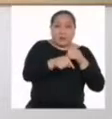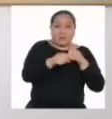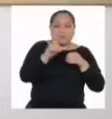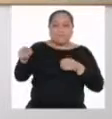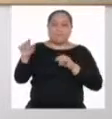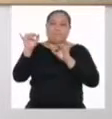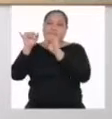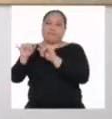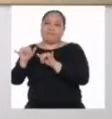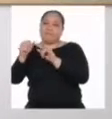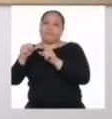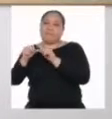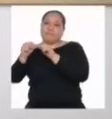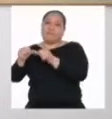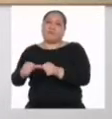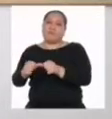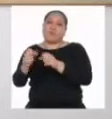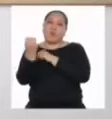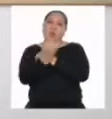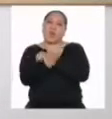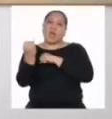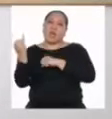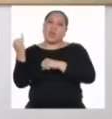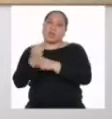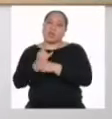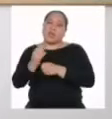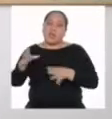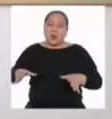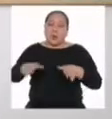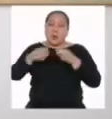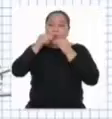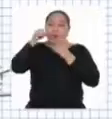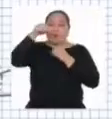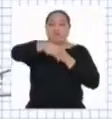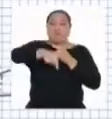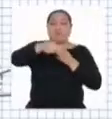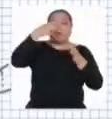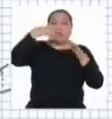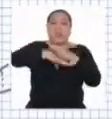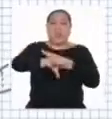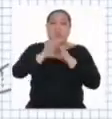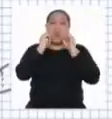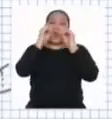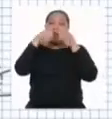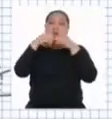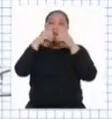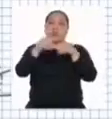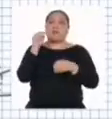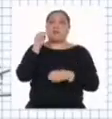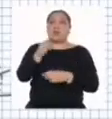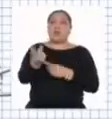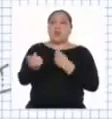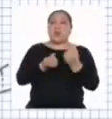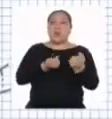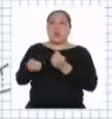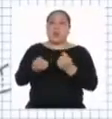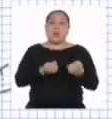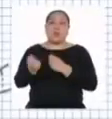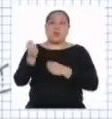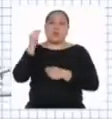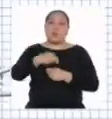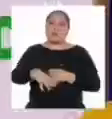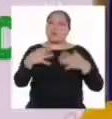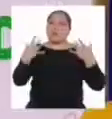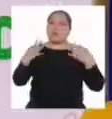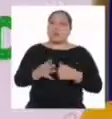puede terminar siendo una isla de plástico en algún lugar del océano. Por eso hay que controlarla desde el